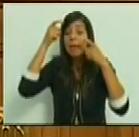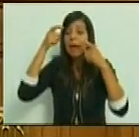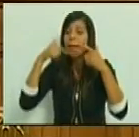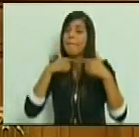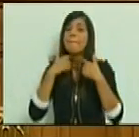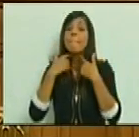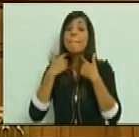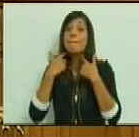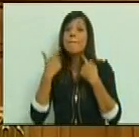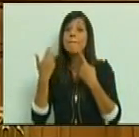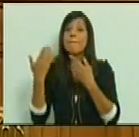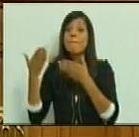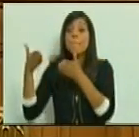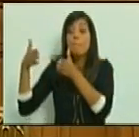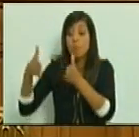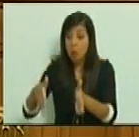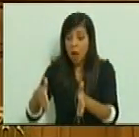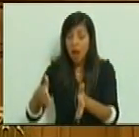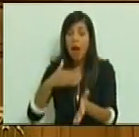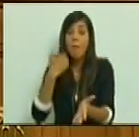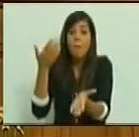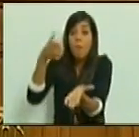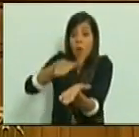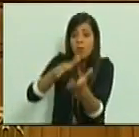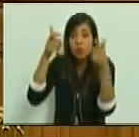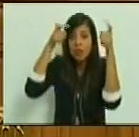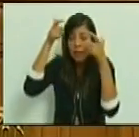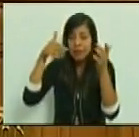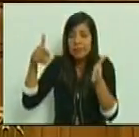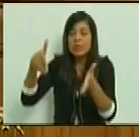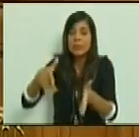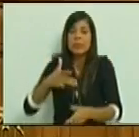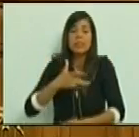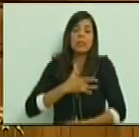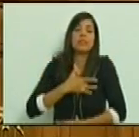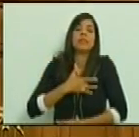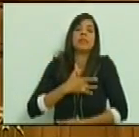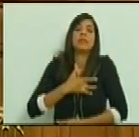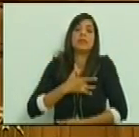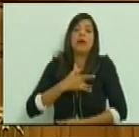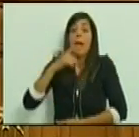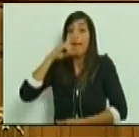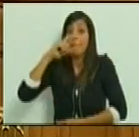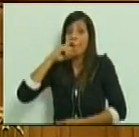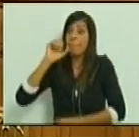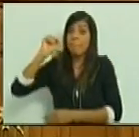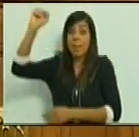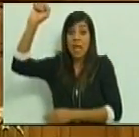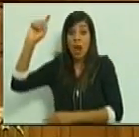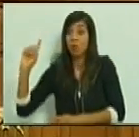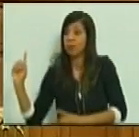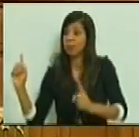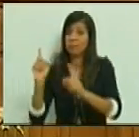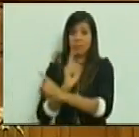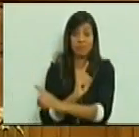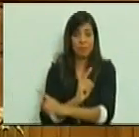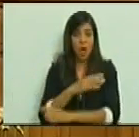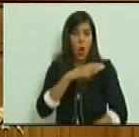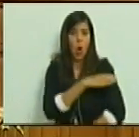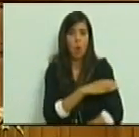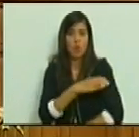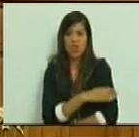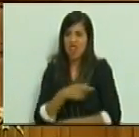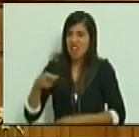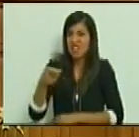desaparición física del compañero Hugo Chávez y el ascenso del compañero Nicolás Maduro, el asedio al cual hemos